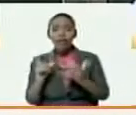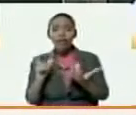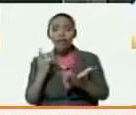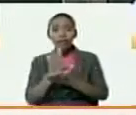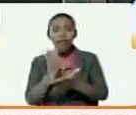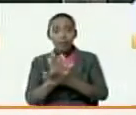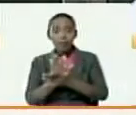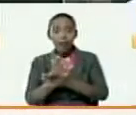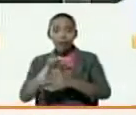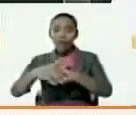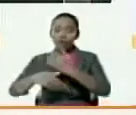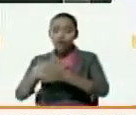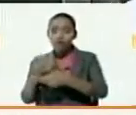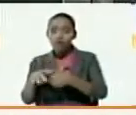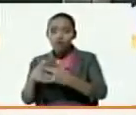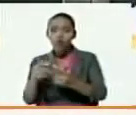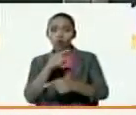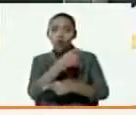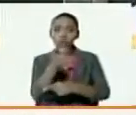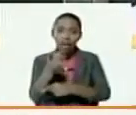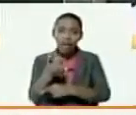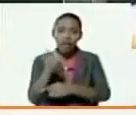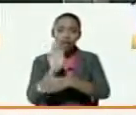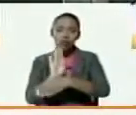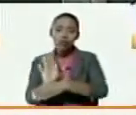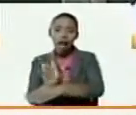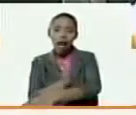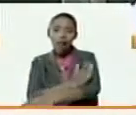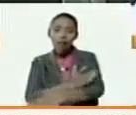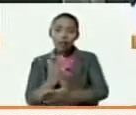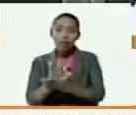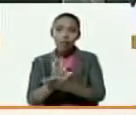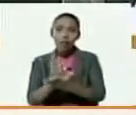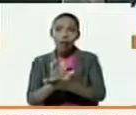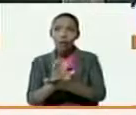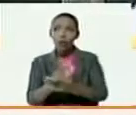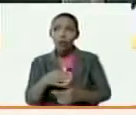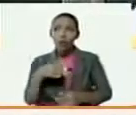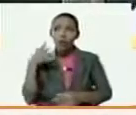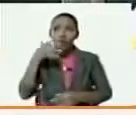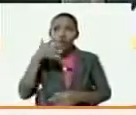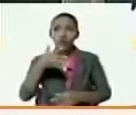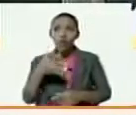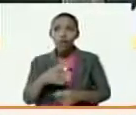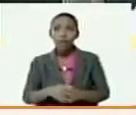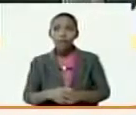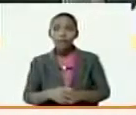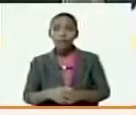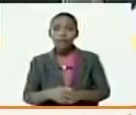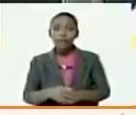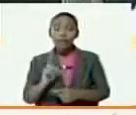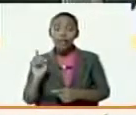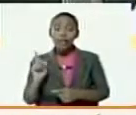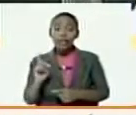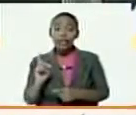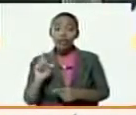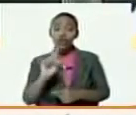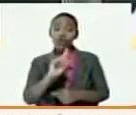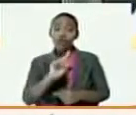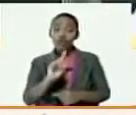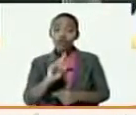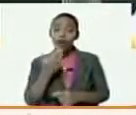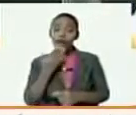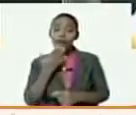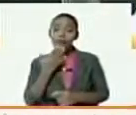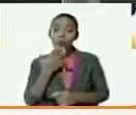50% la probabilidad de transmitir enfermedades como las infecciones respiratorias agudas evitar contacto con personas que tengan gripe